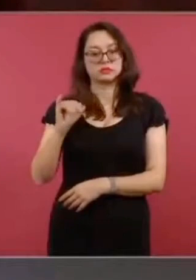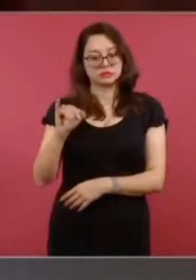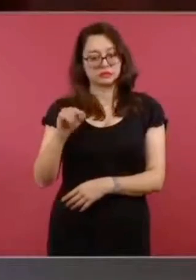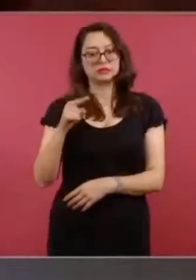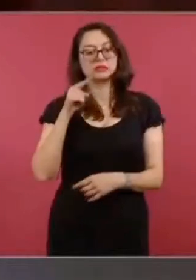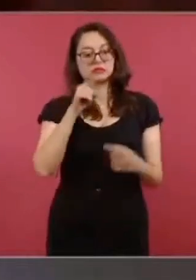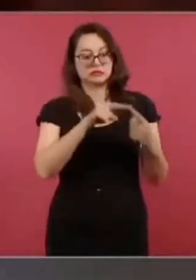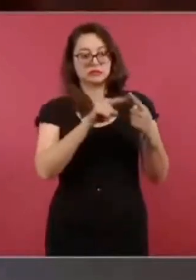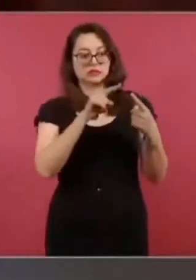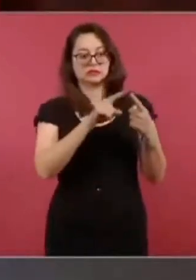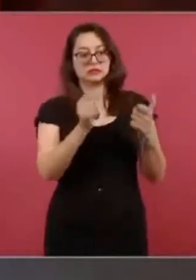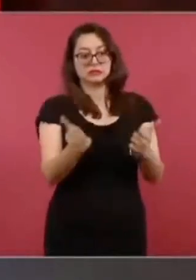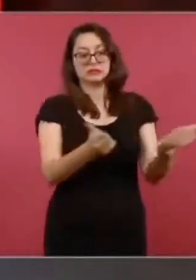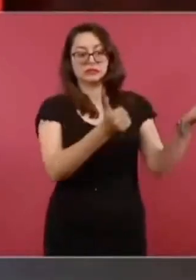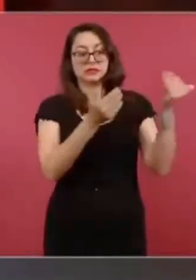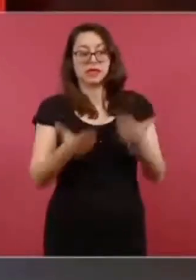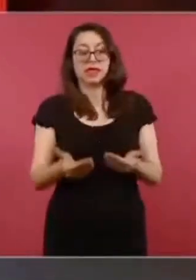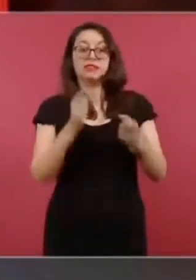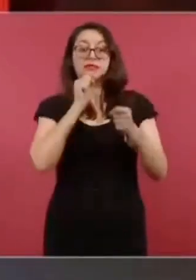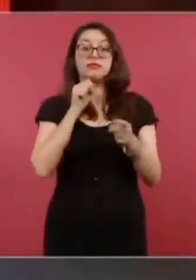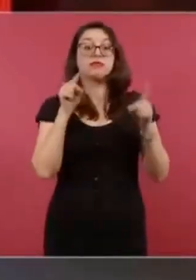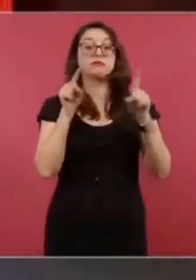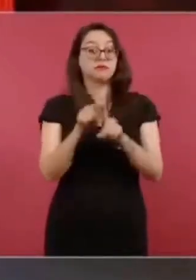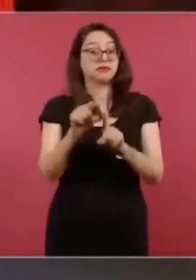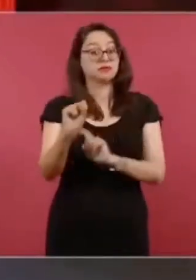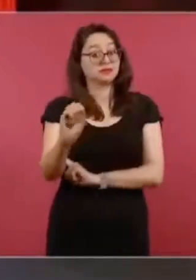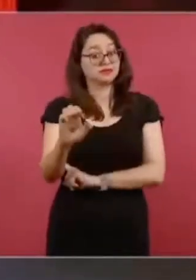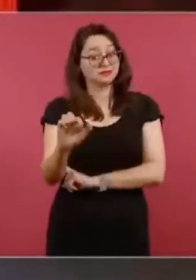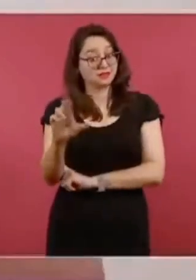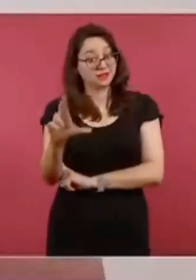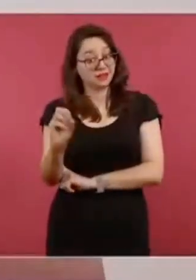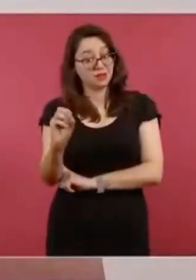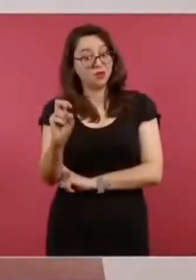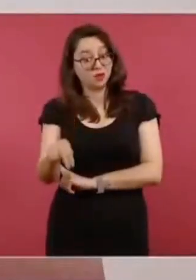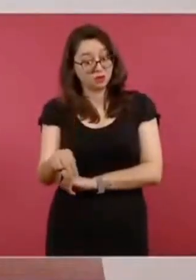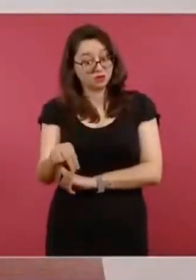y está lo de Cerón. Sí.